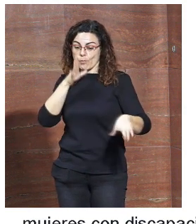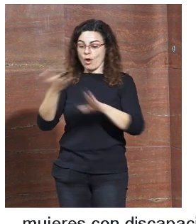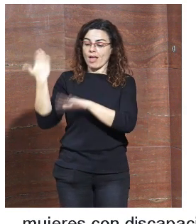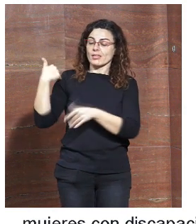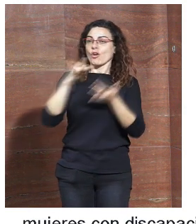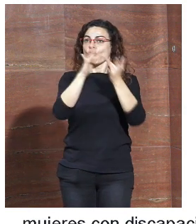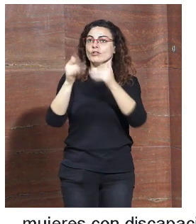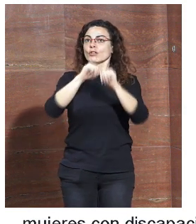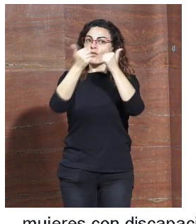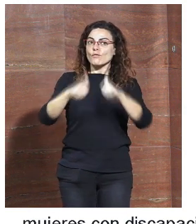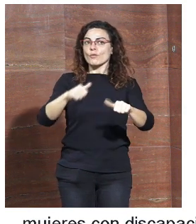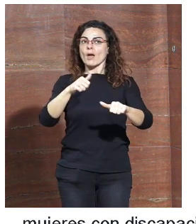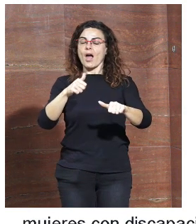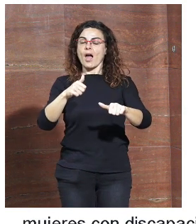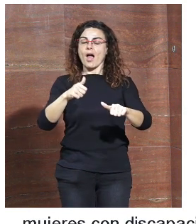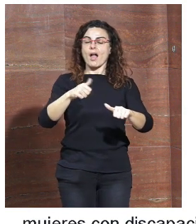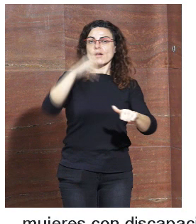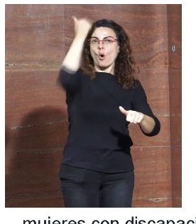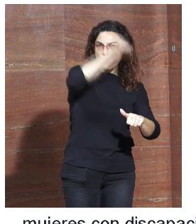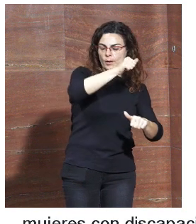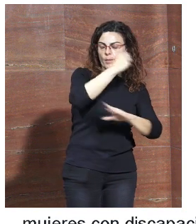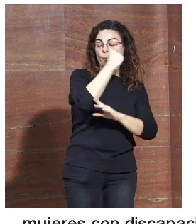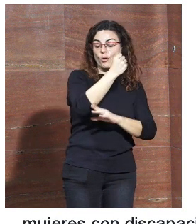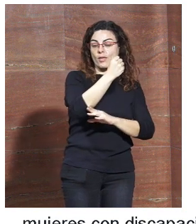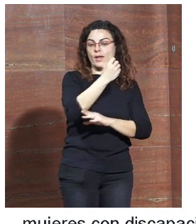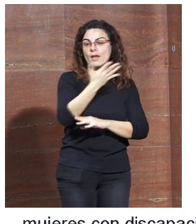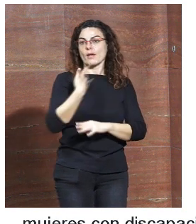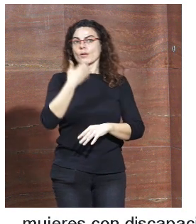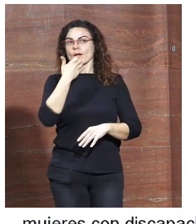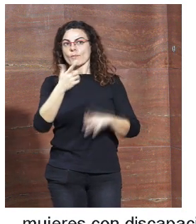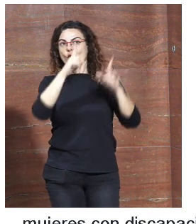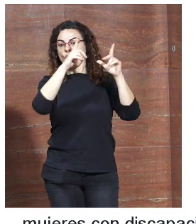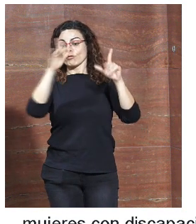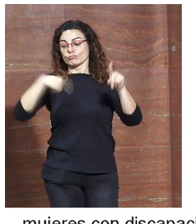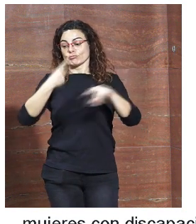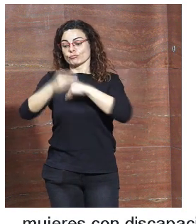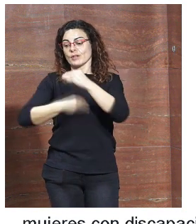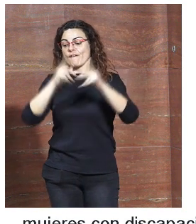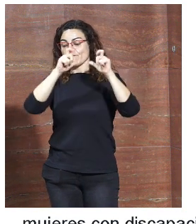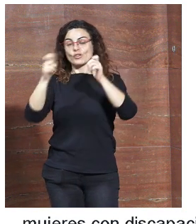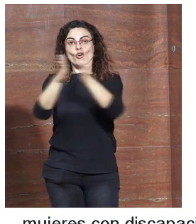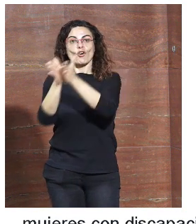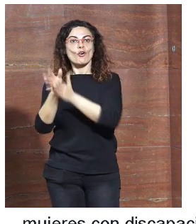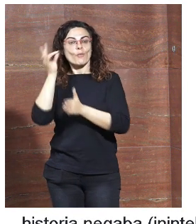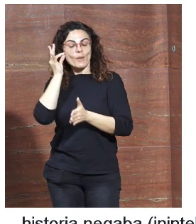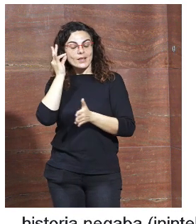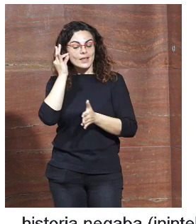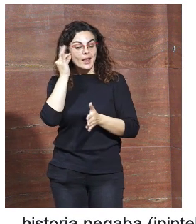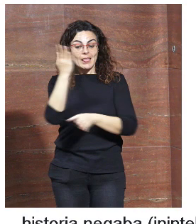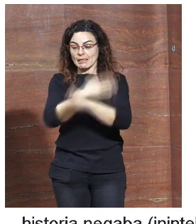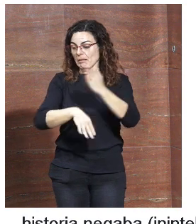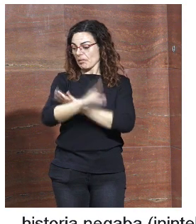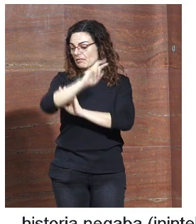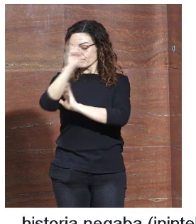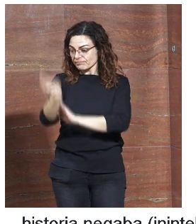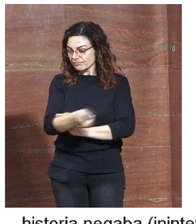dentro del colectivo, ¿no? Y aquí ponía un montón de imágenes de un montón de compañeras de diferentes territorios con diferentes discapacidades, ¿no?,